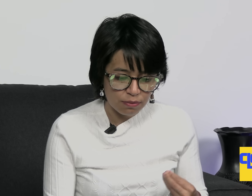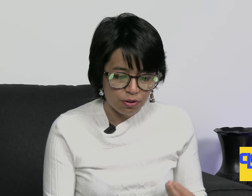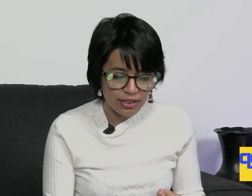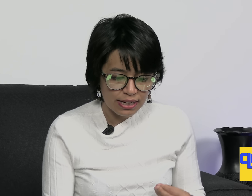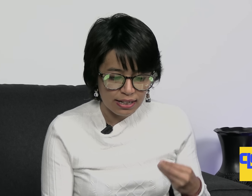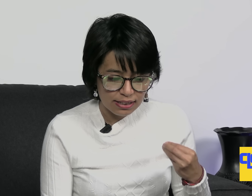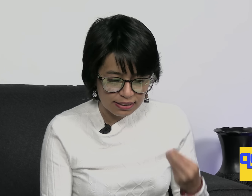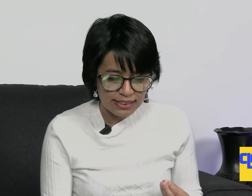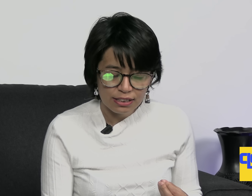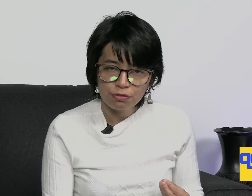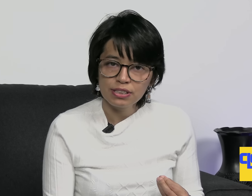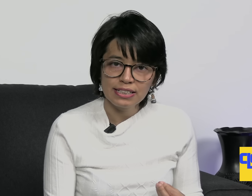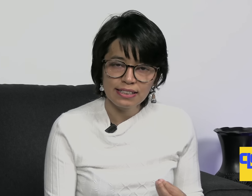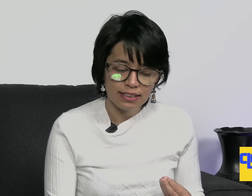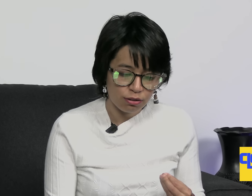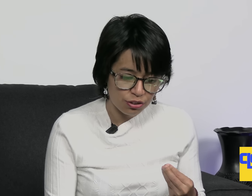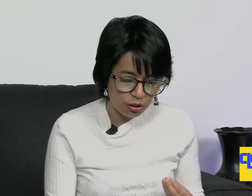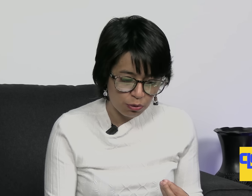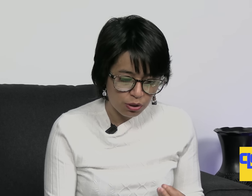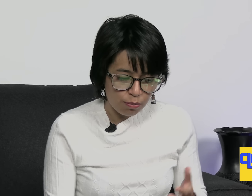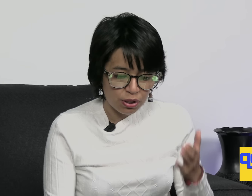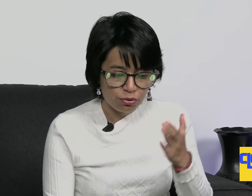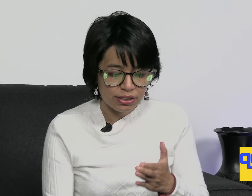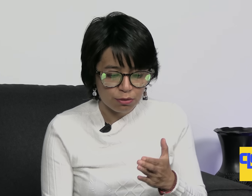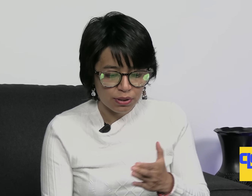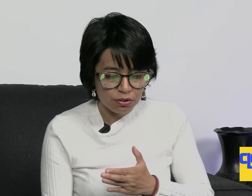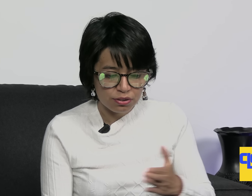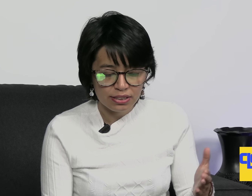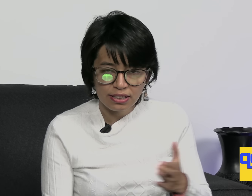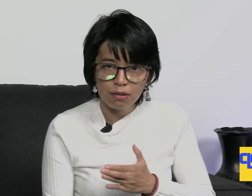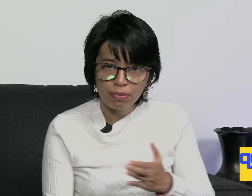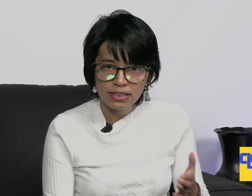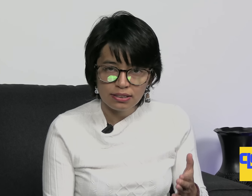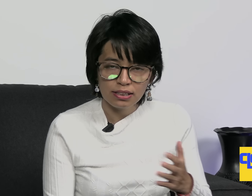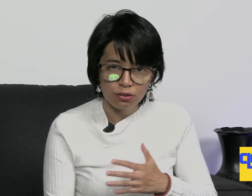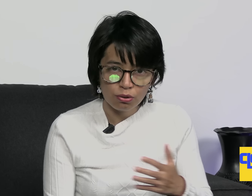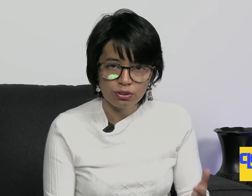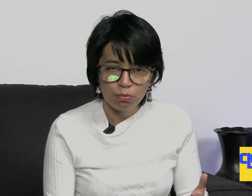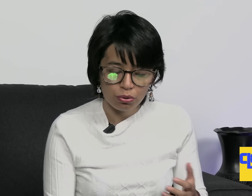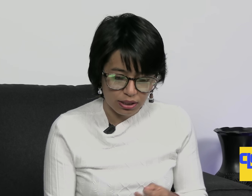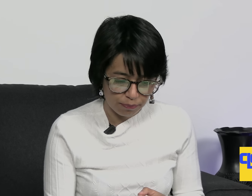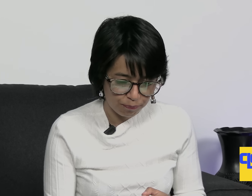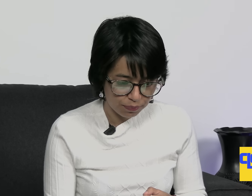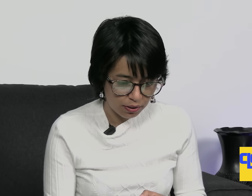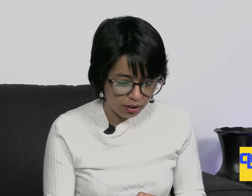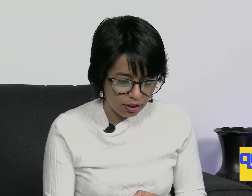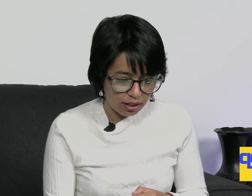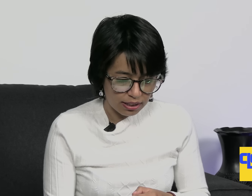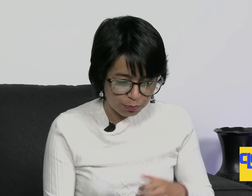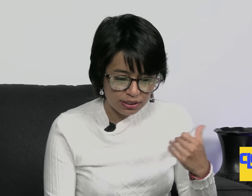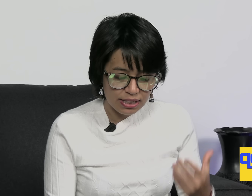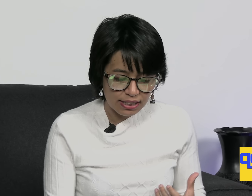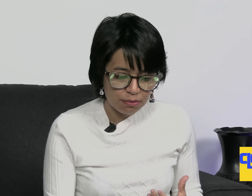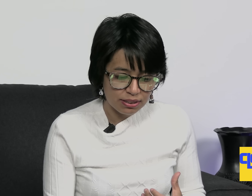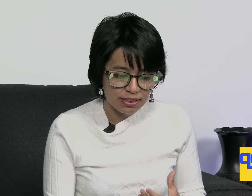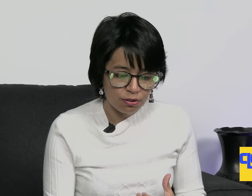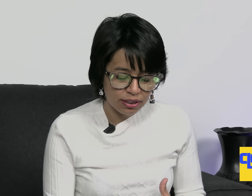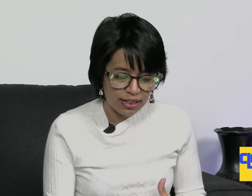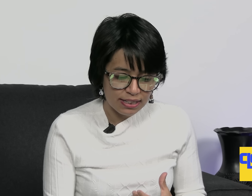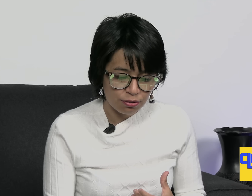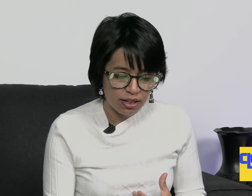expresarse a favor de la candidata oficialista Claudia Sheinbaum, pero durante el periodo de intercampañas que no se podía. El expresidente